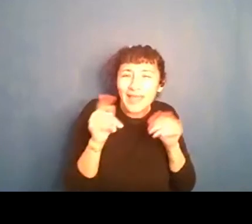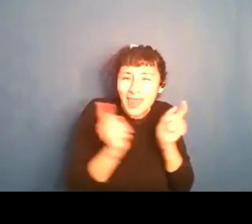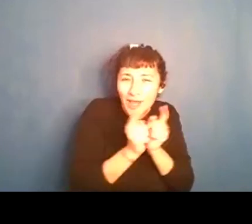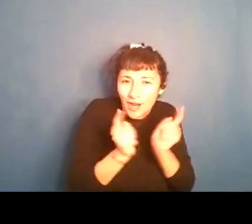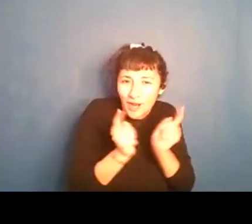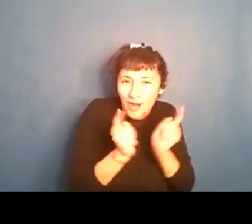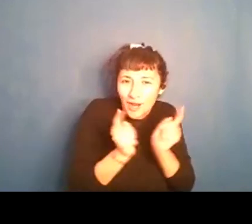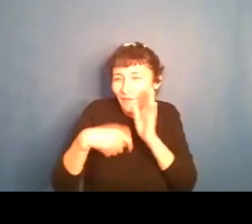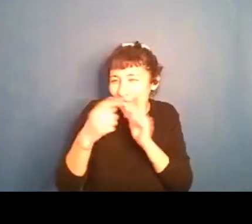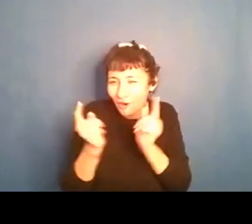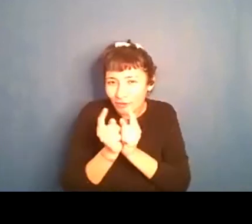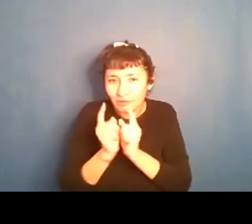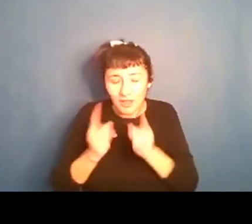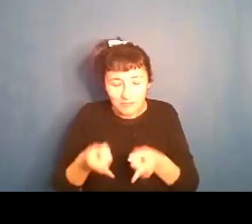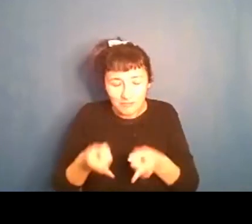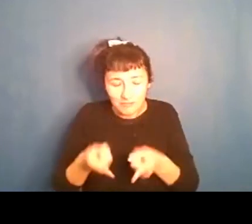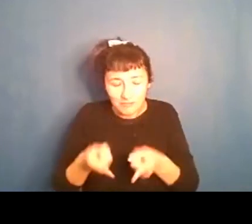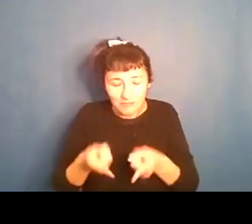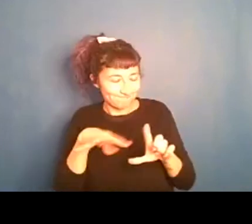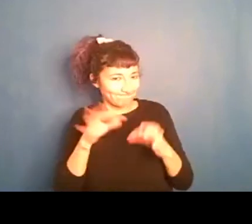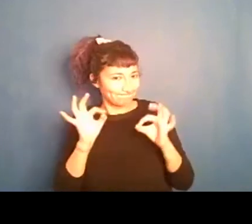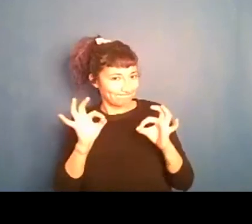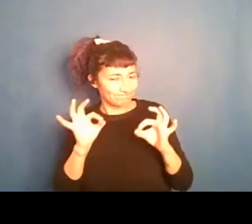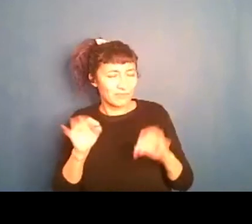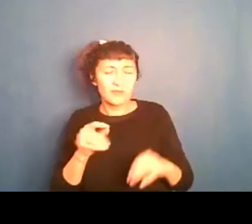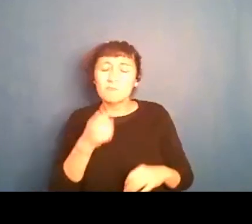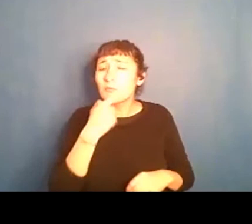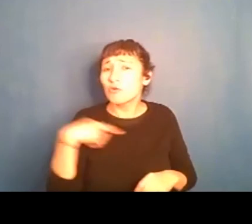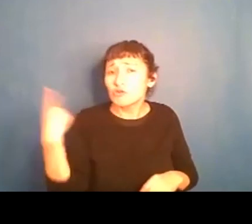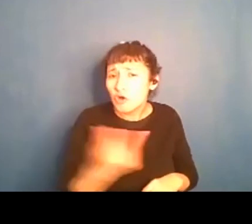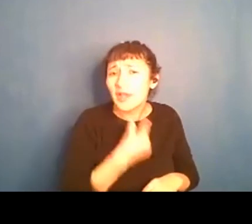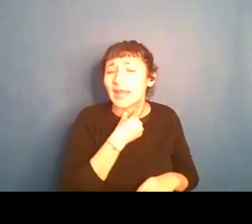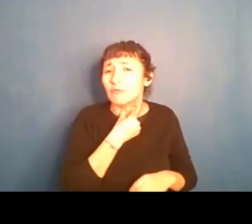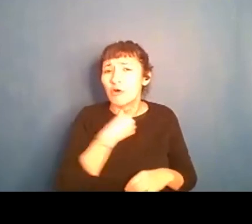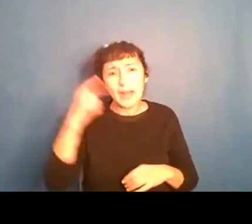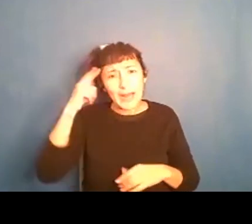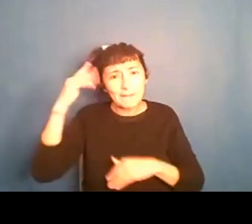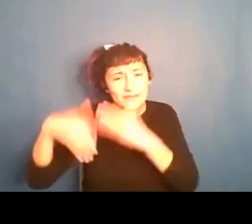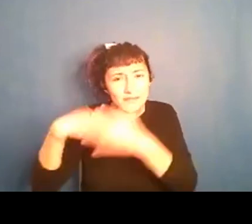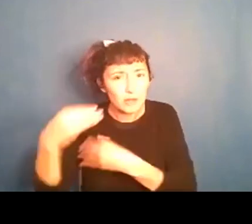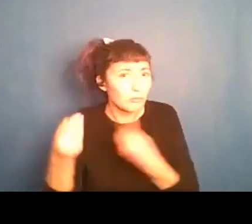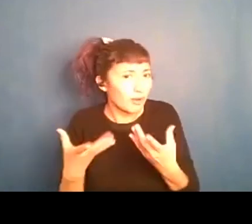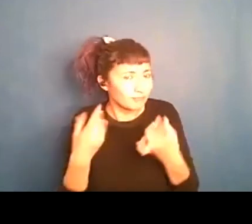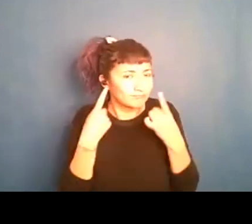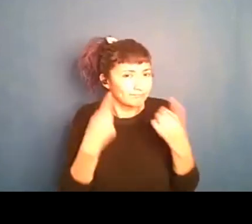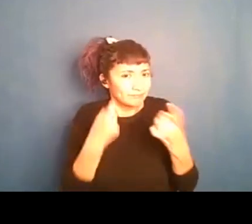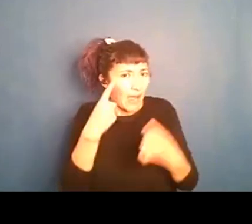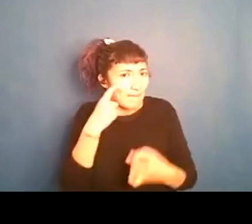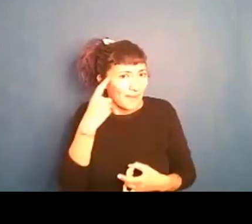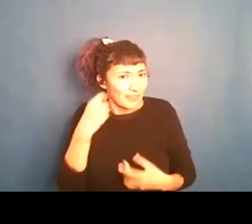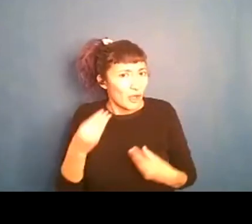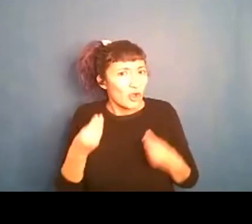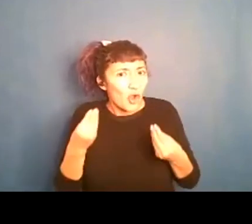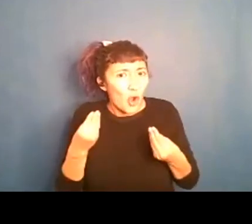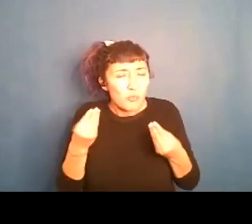es, si queremos capacitarnos, porque necesitamos aprender todo esto, ¿cómo podemos